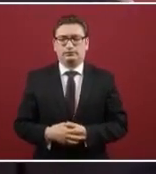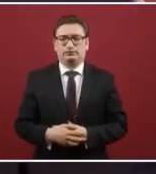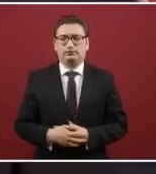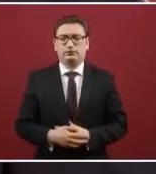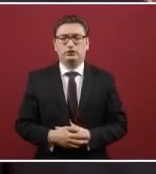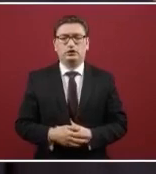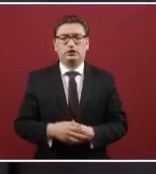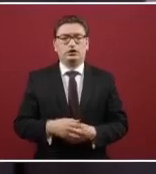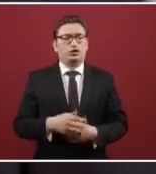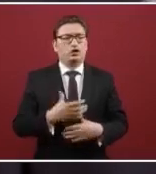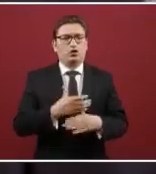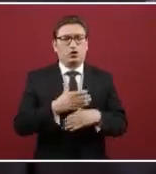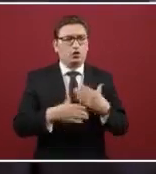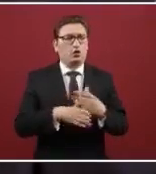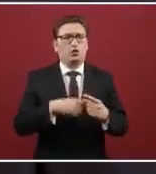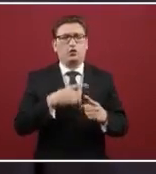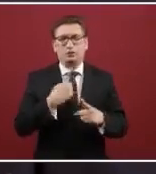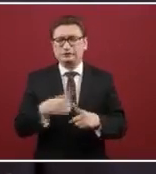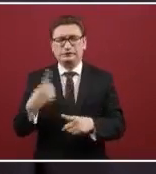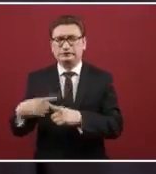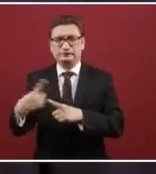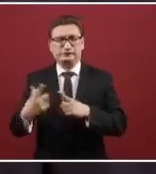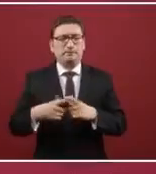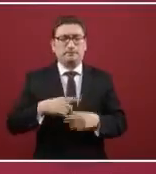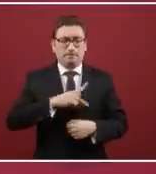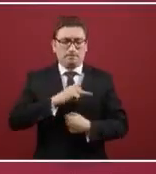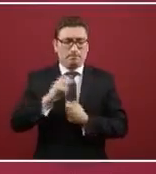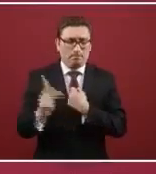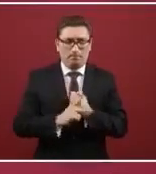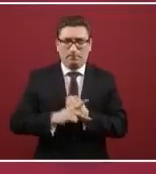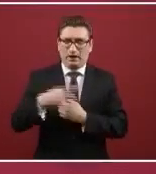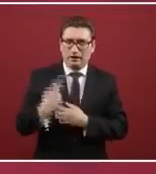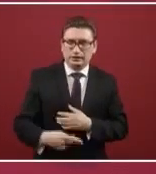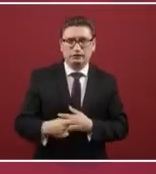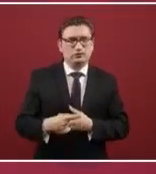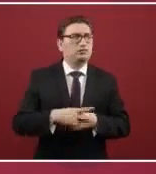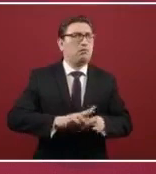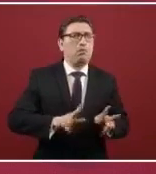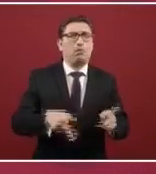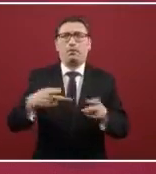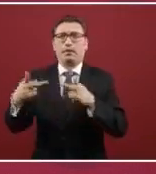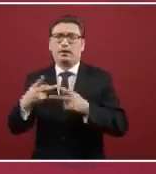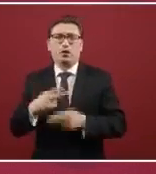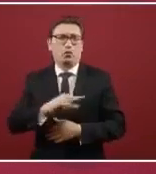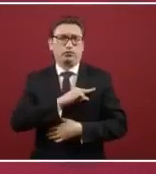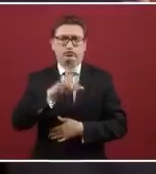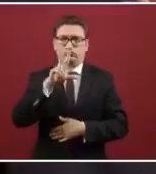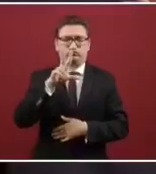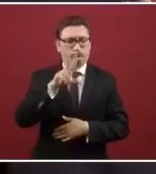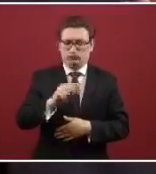todo lo que tiene que ver con los bienes de la nación. No hay ya una